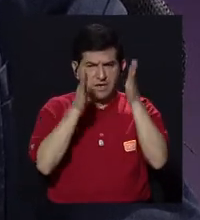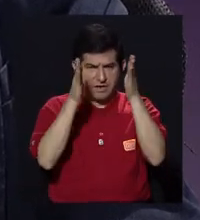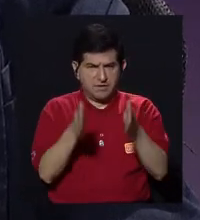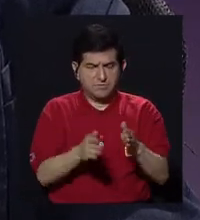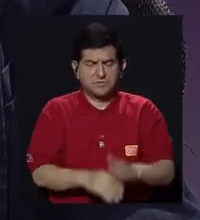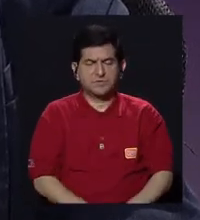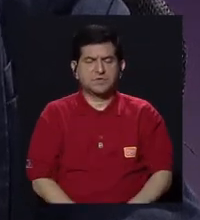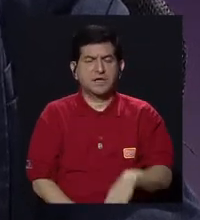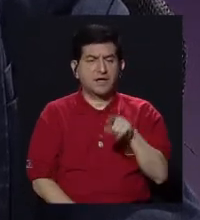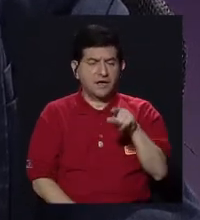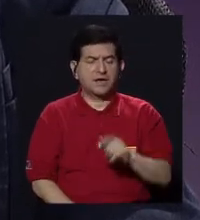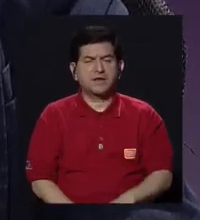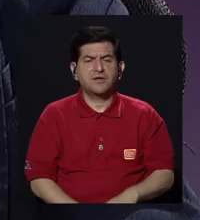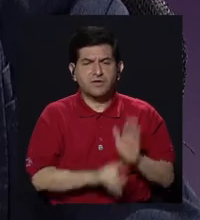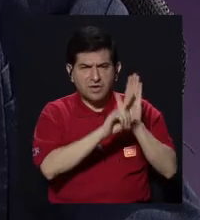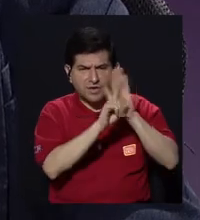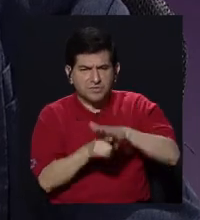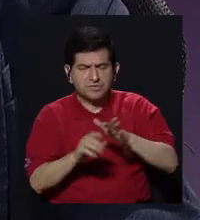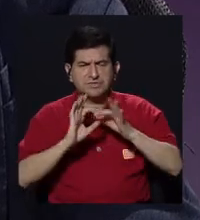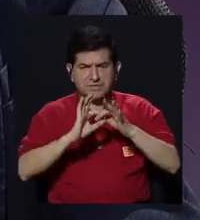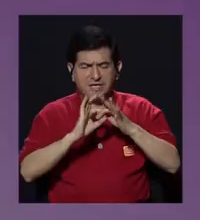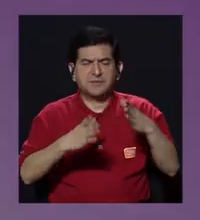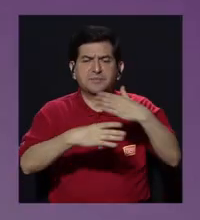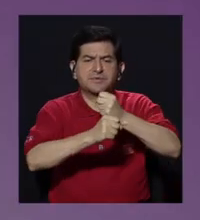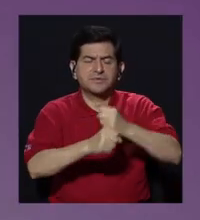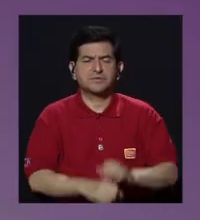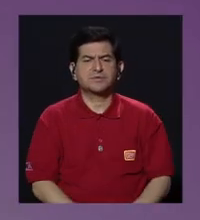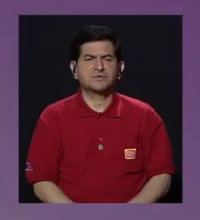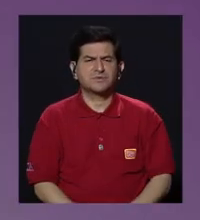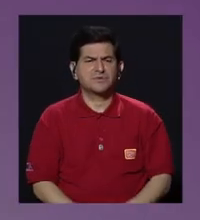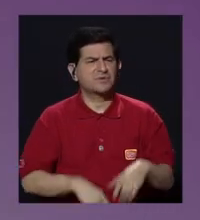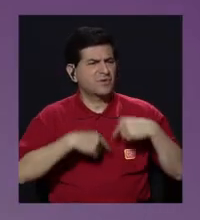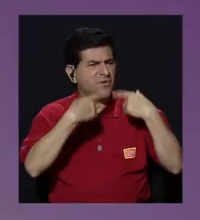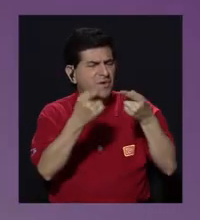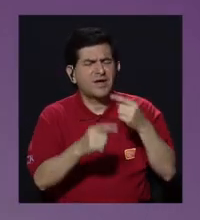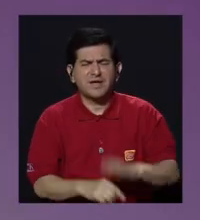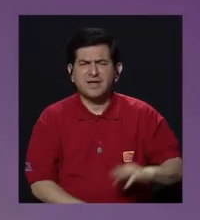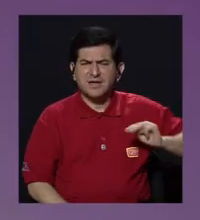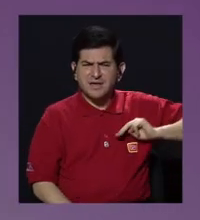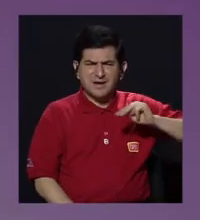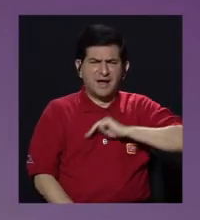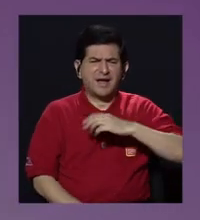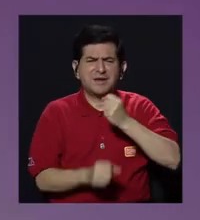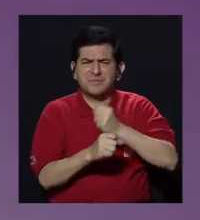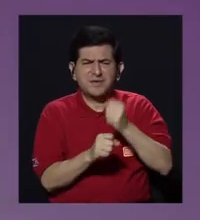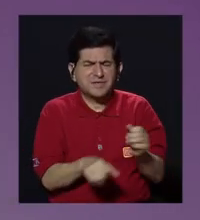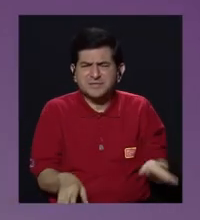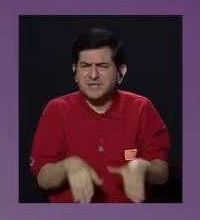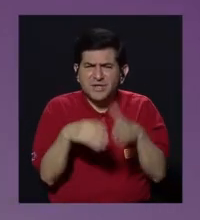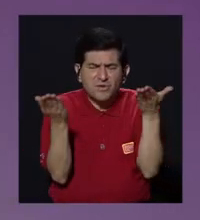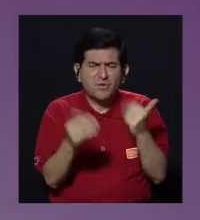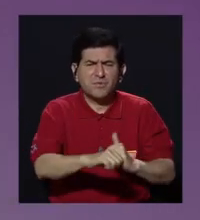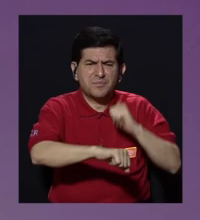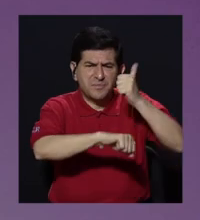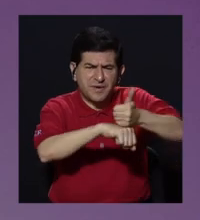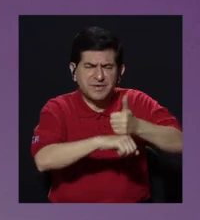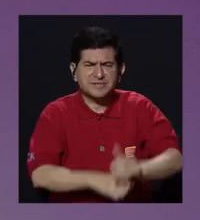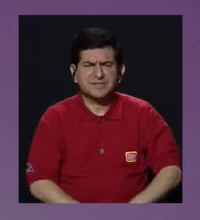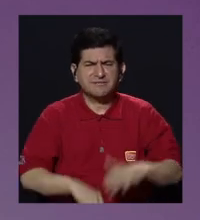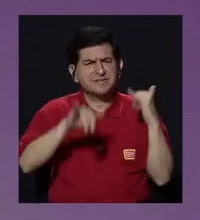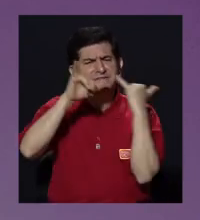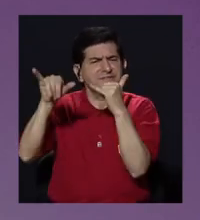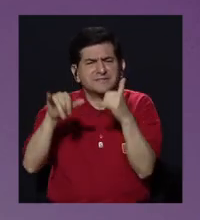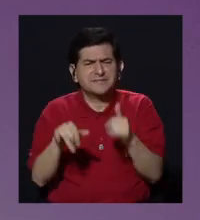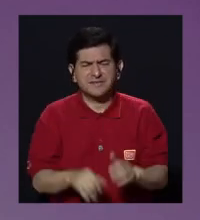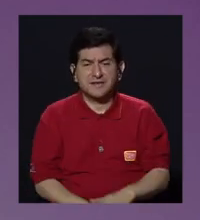funcionario o la funcionaria que ejerció el hostigamiento sexual. ¿Cómo podemos acudir al Ministerio de Trabajo para plantear las